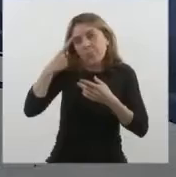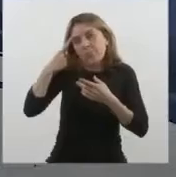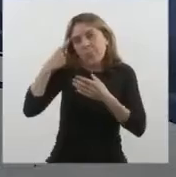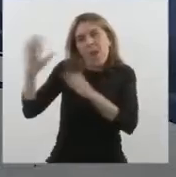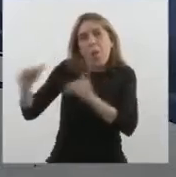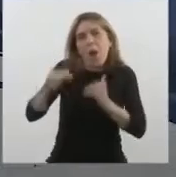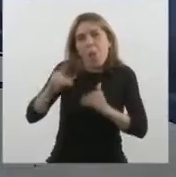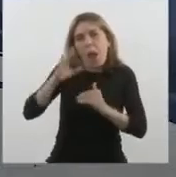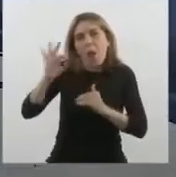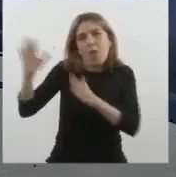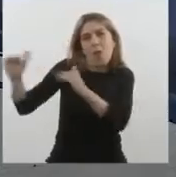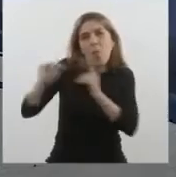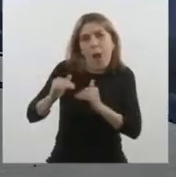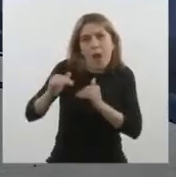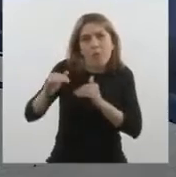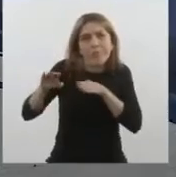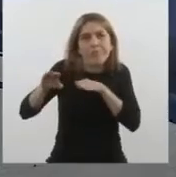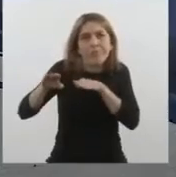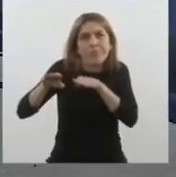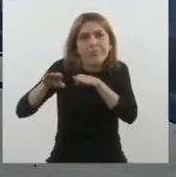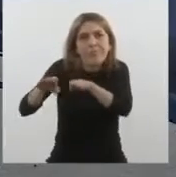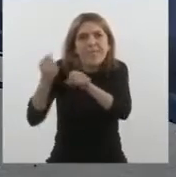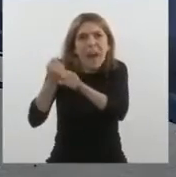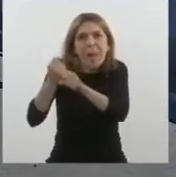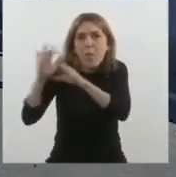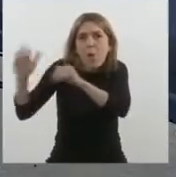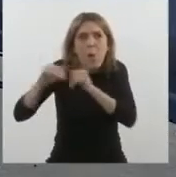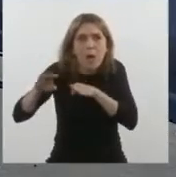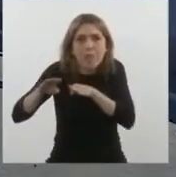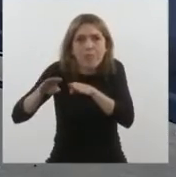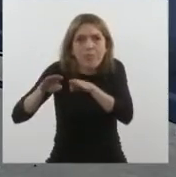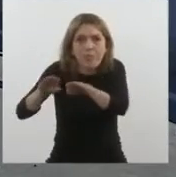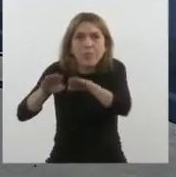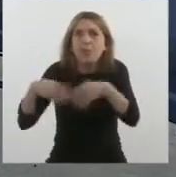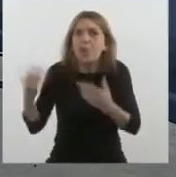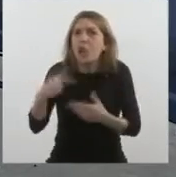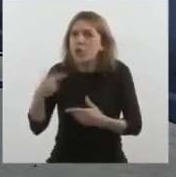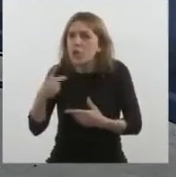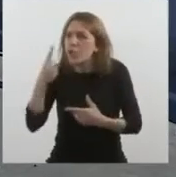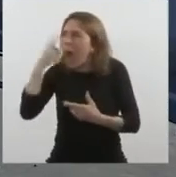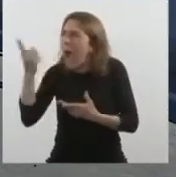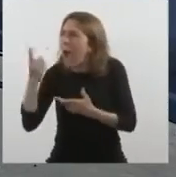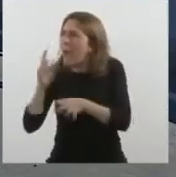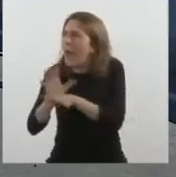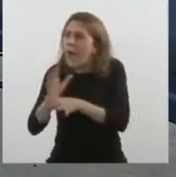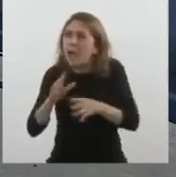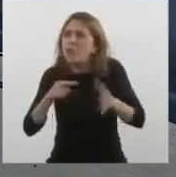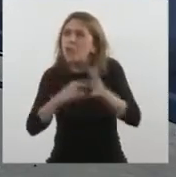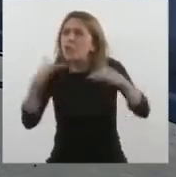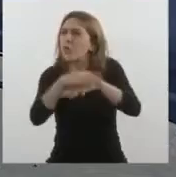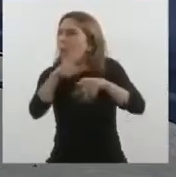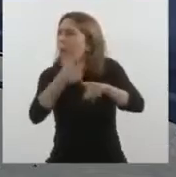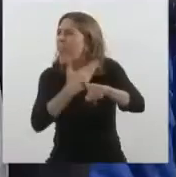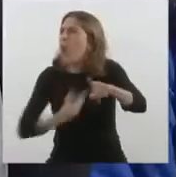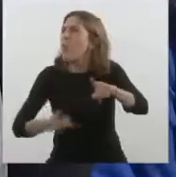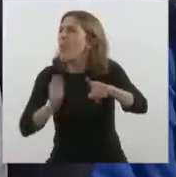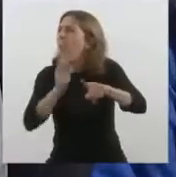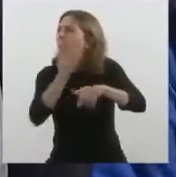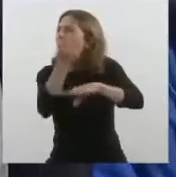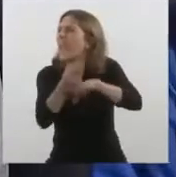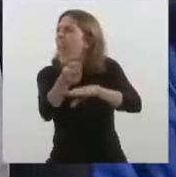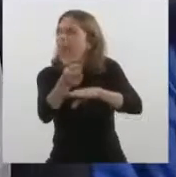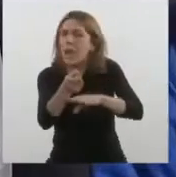trabajamos. Y cuando trabajamos y tenemos que hacer estas obras, no preguntamos quién está gobernando esa ciudad o quién está gobernando aquella